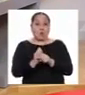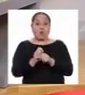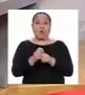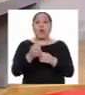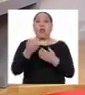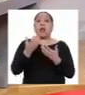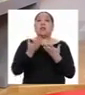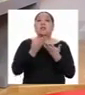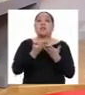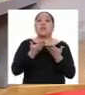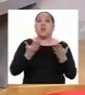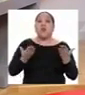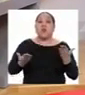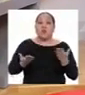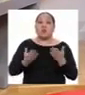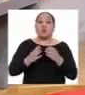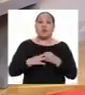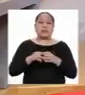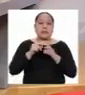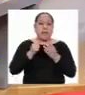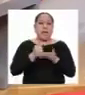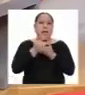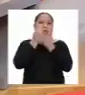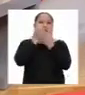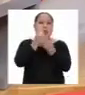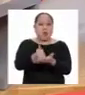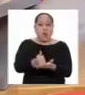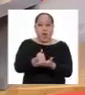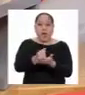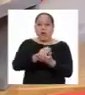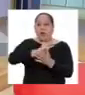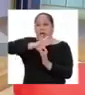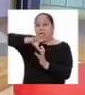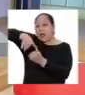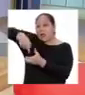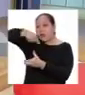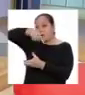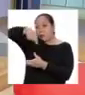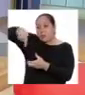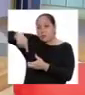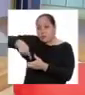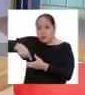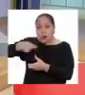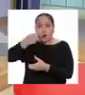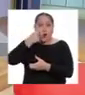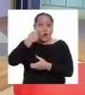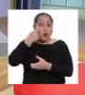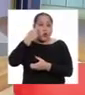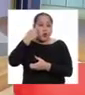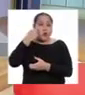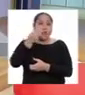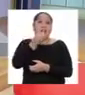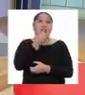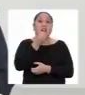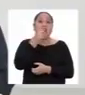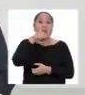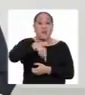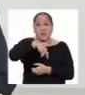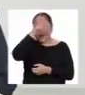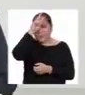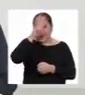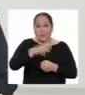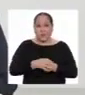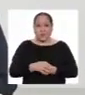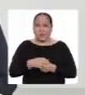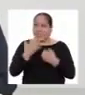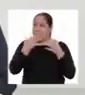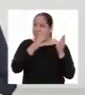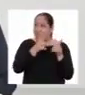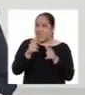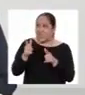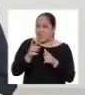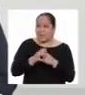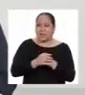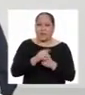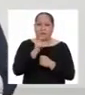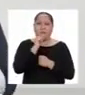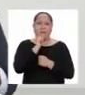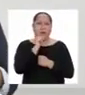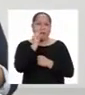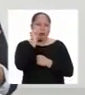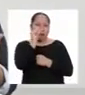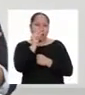que contribuyeron al reconocimiento mundial de la gastronomía peruana. ¿Ahora sí ya estamos? Falta una cosita